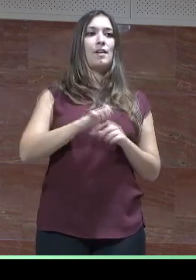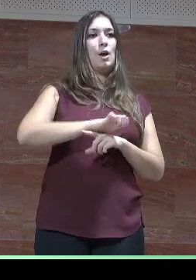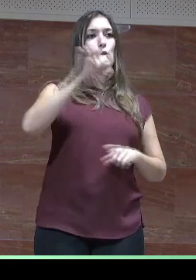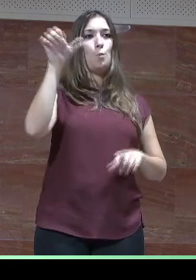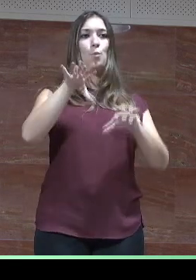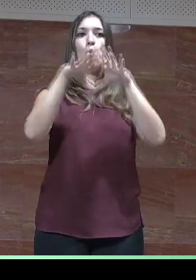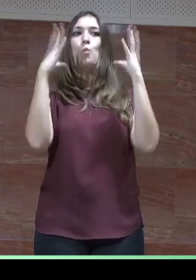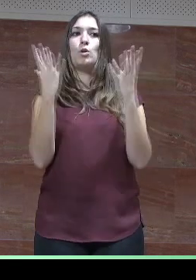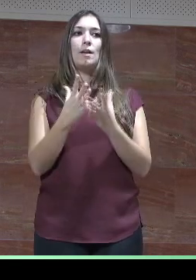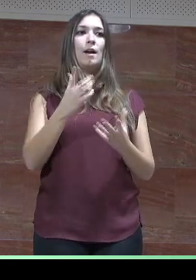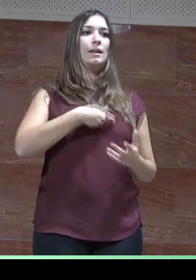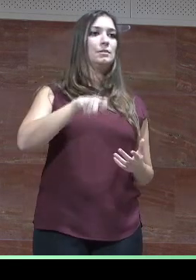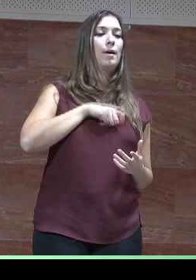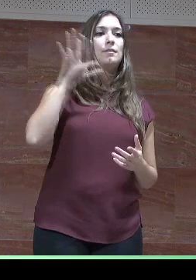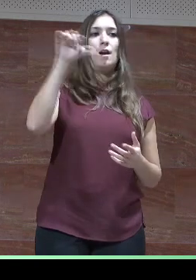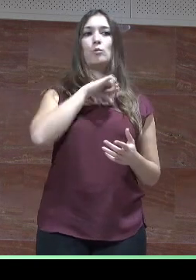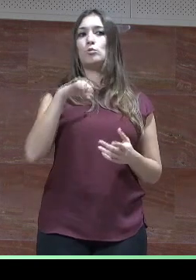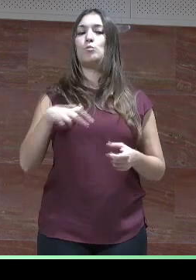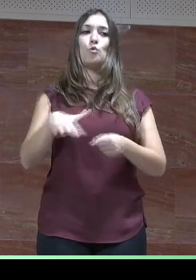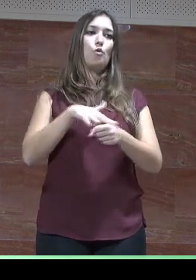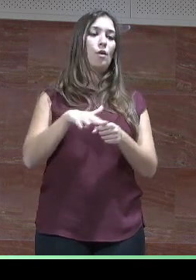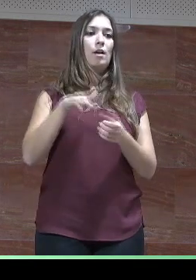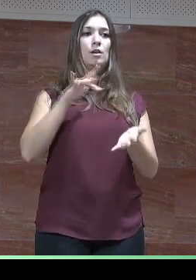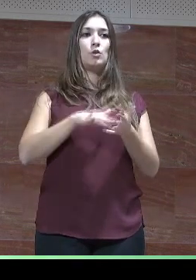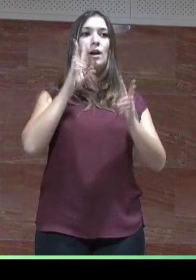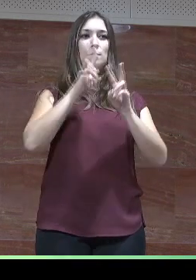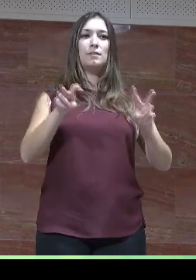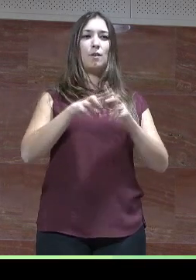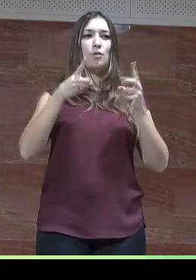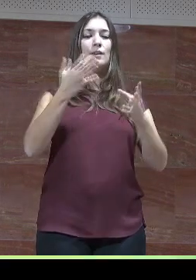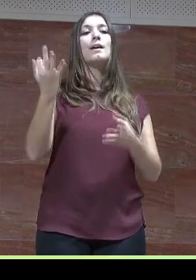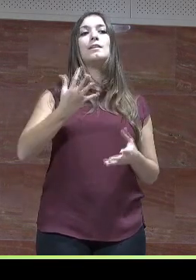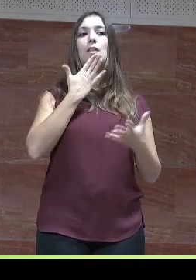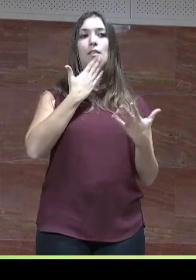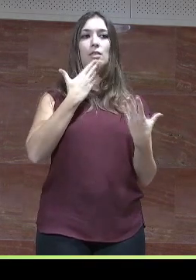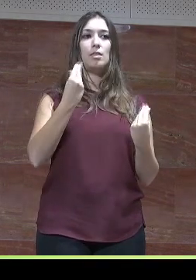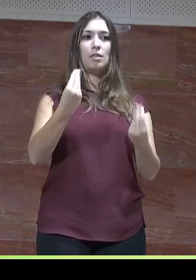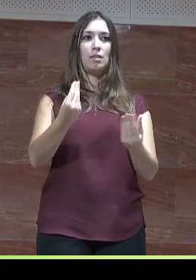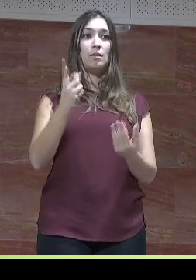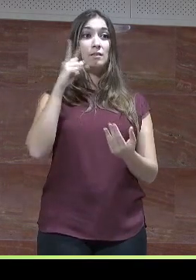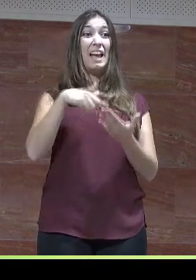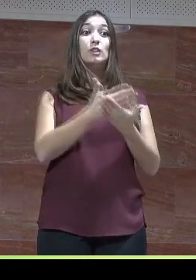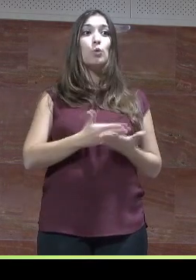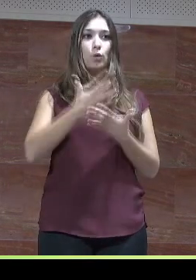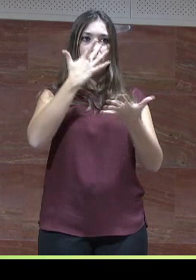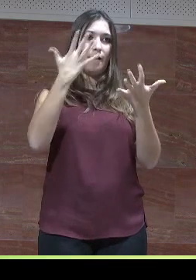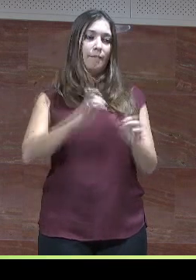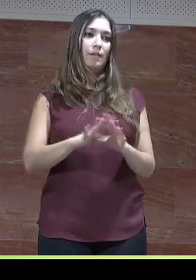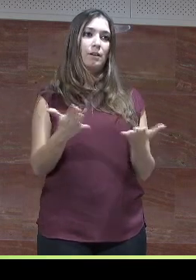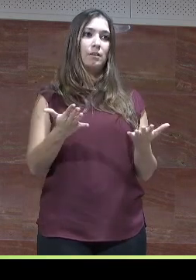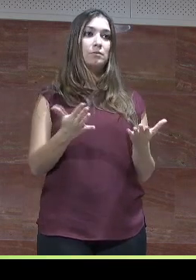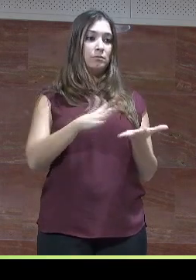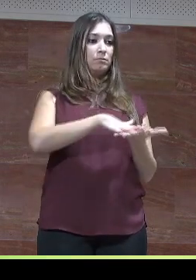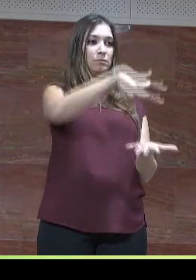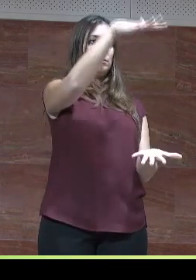nivel mundial, a nivel nacional, autonómico, local, sobre qué supone el envejecimiento. Estamos saturados de estudios. ¿Cuándo vamos a